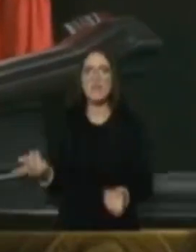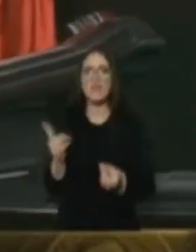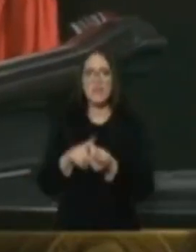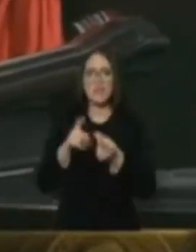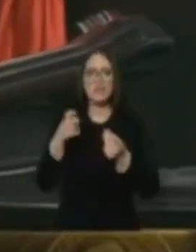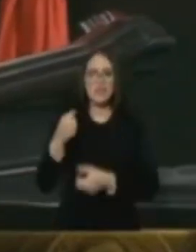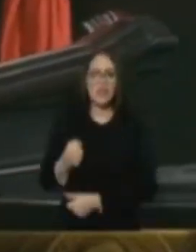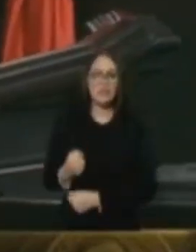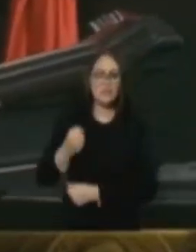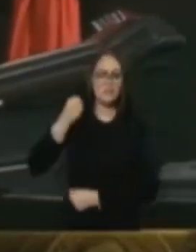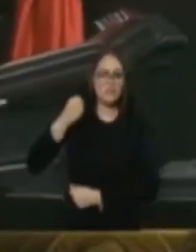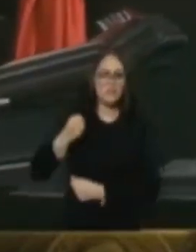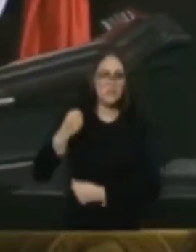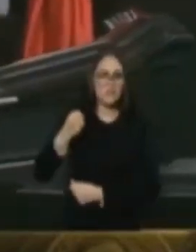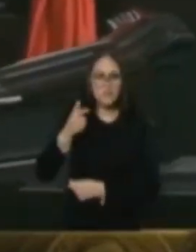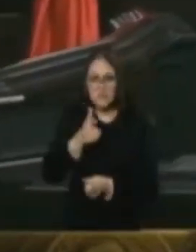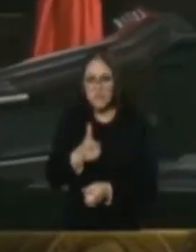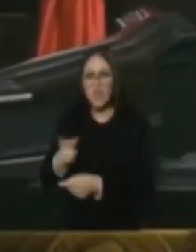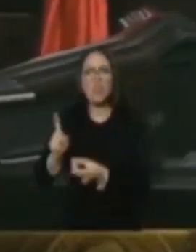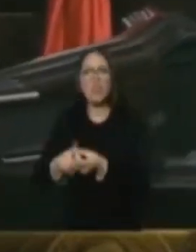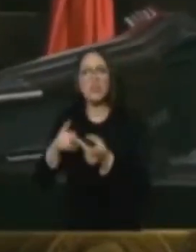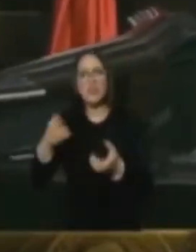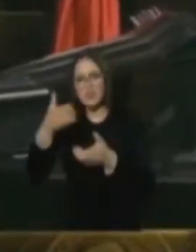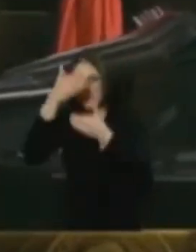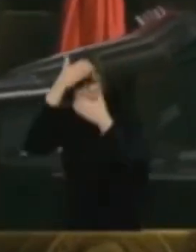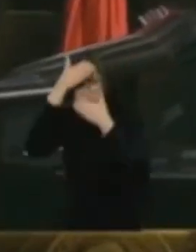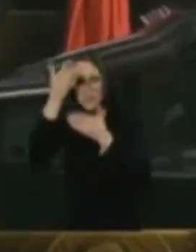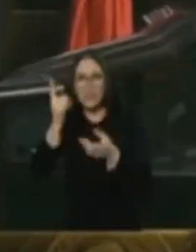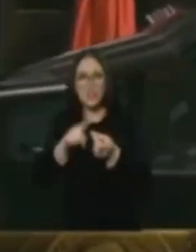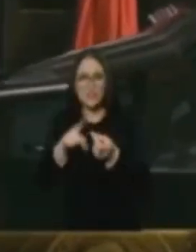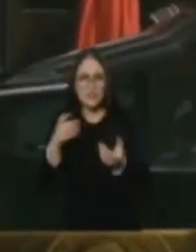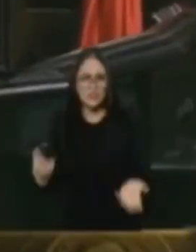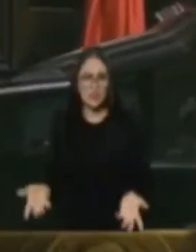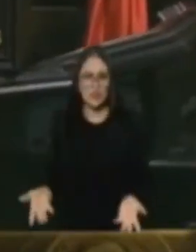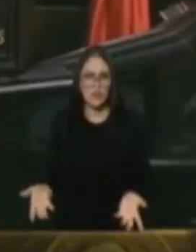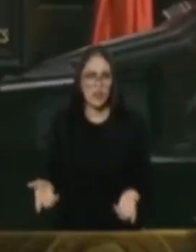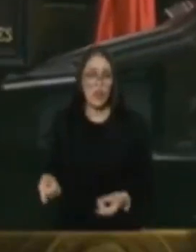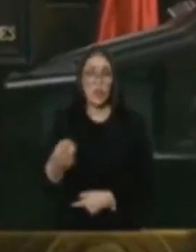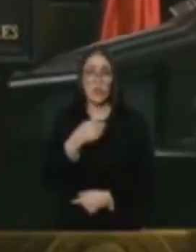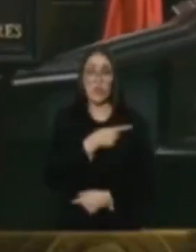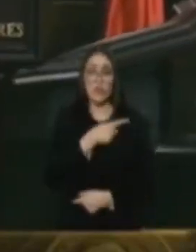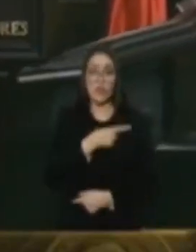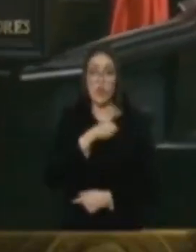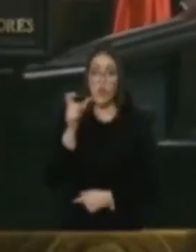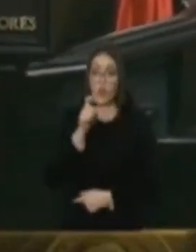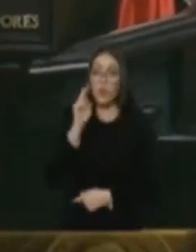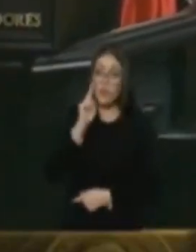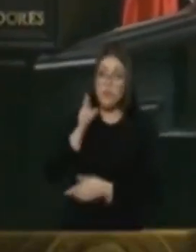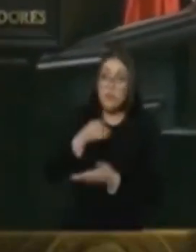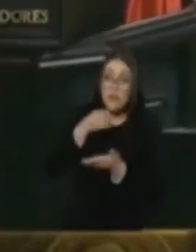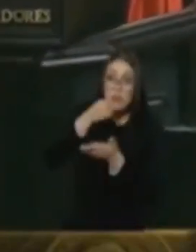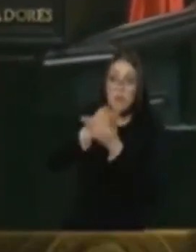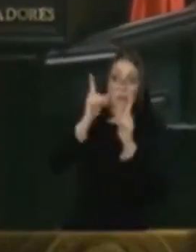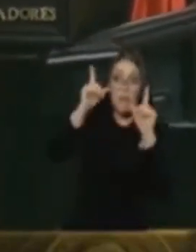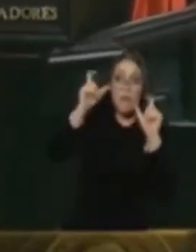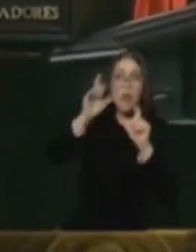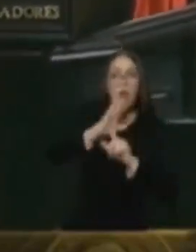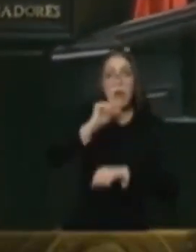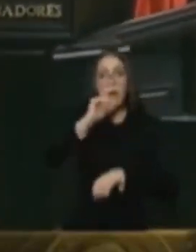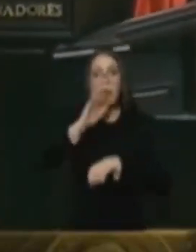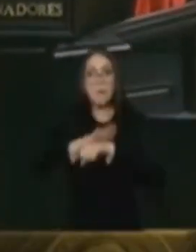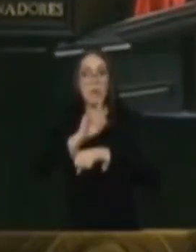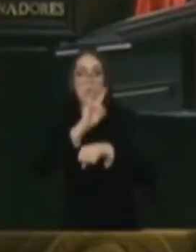fusiles? ¿Dónde están los pasamontañas? Los milicianos solo se los ponen cuando van a tomarles una foto. Aquí